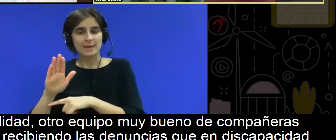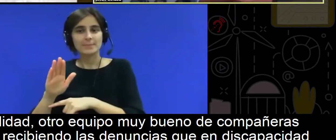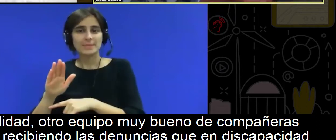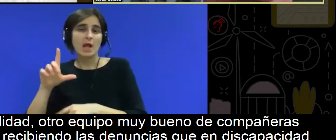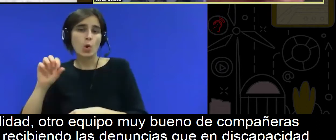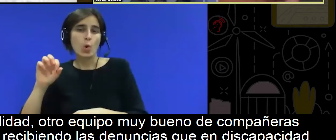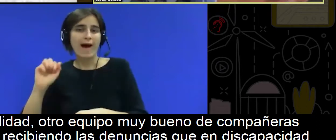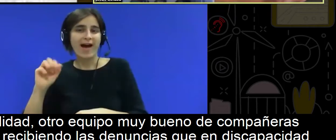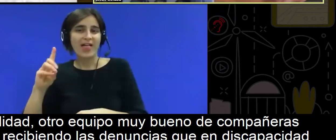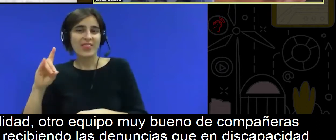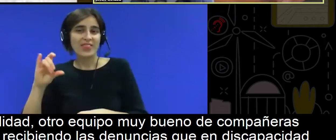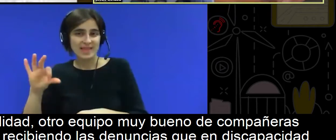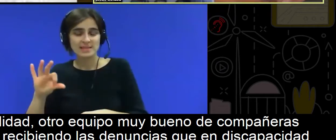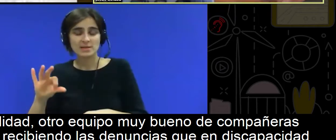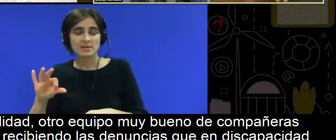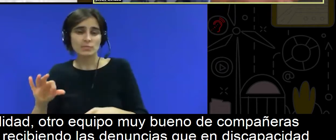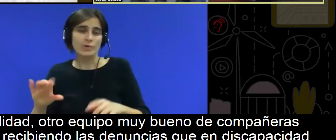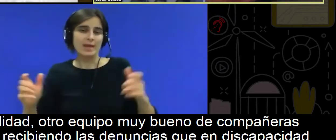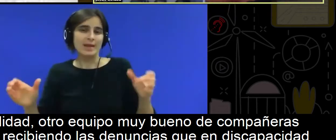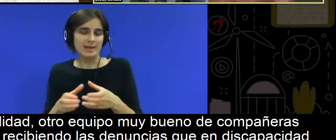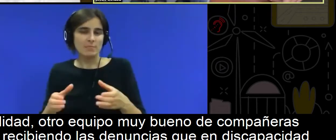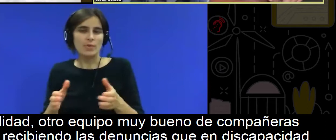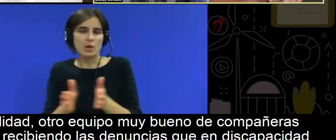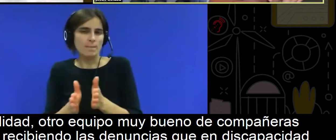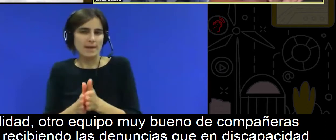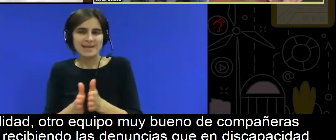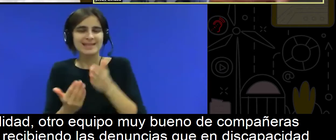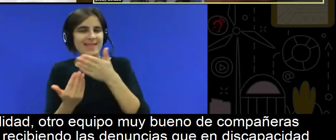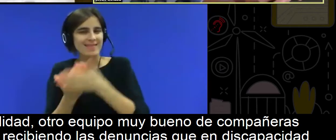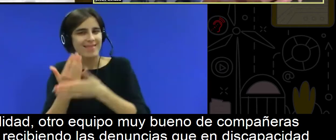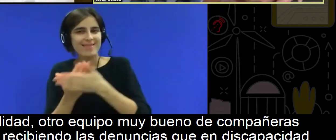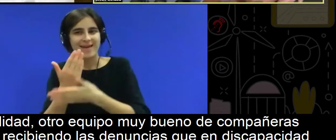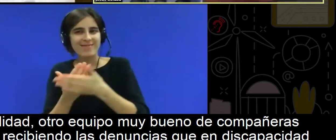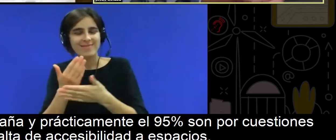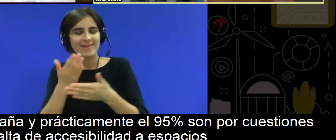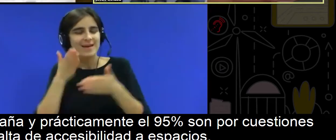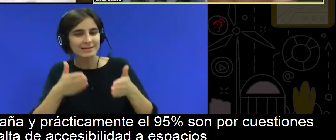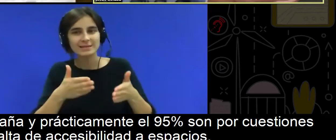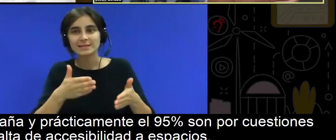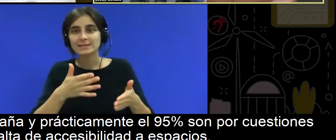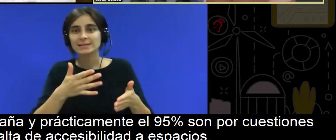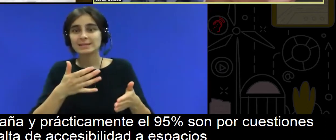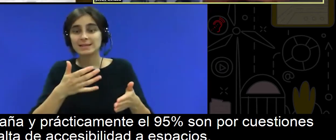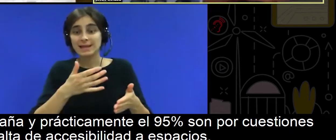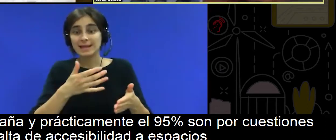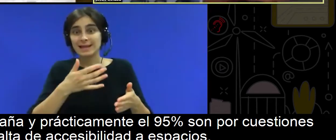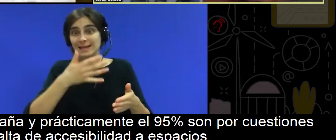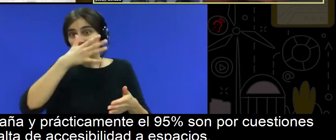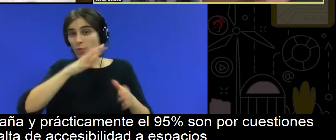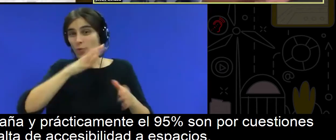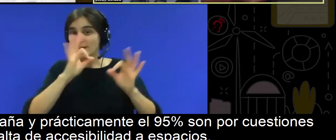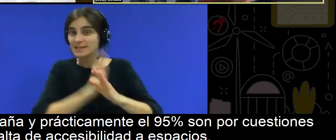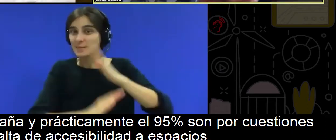y de compañeras que están trabajando día a día recibiendo las denuncias que en materia de discapacidad se producen en España, y he de deciros